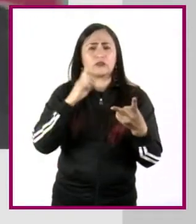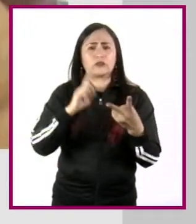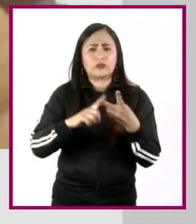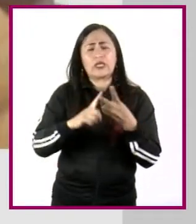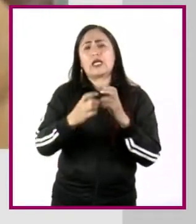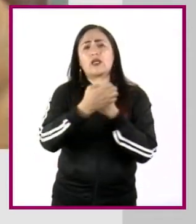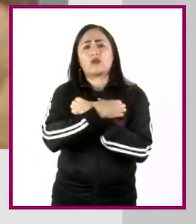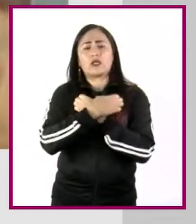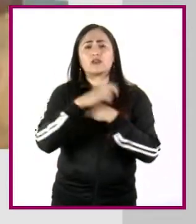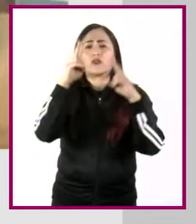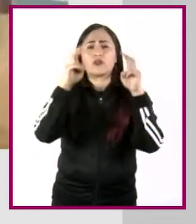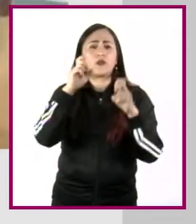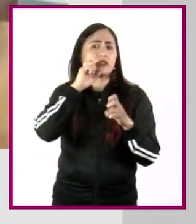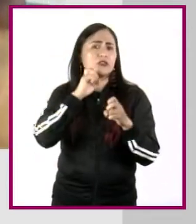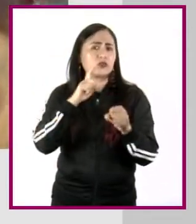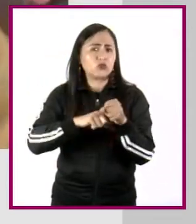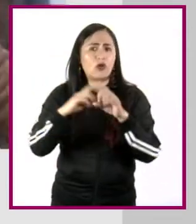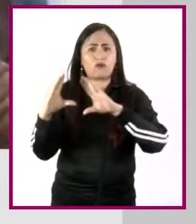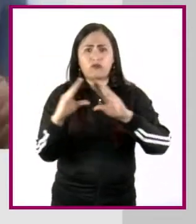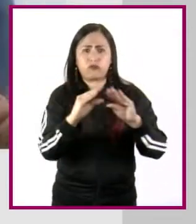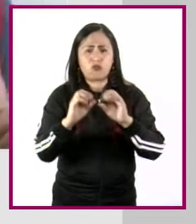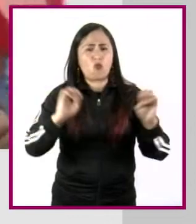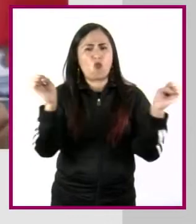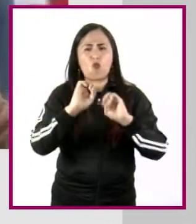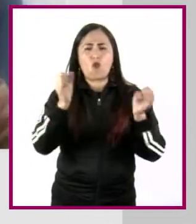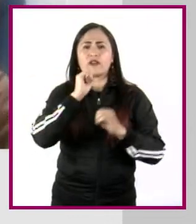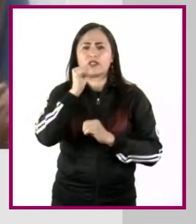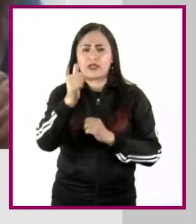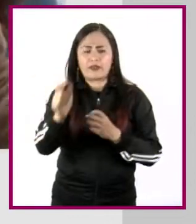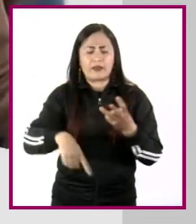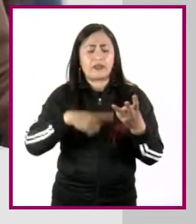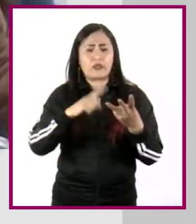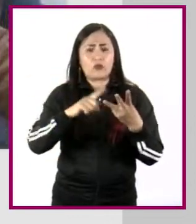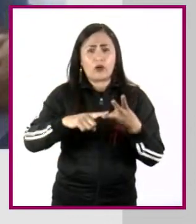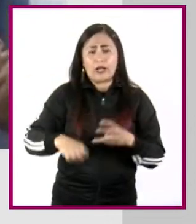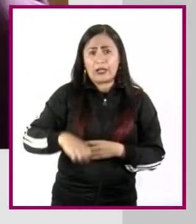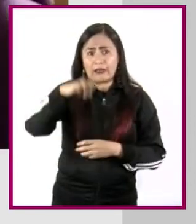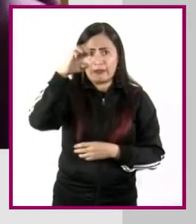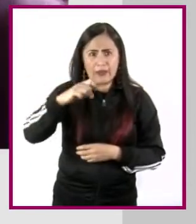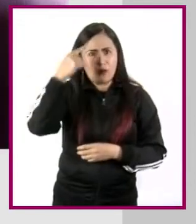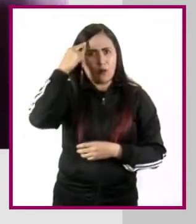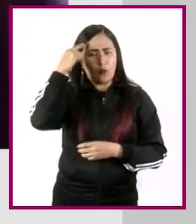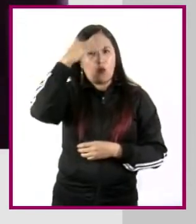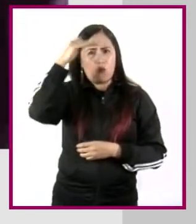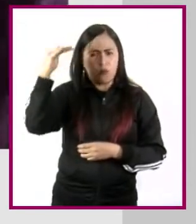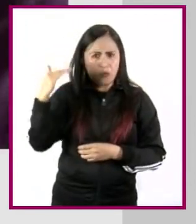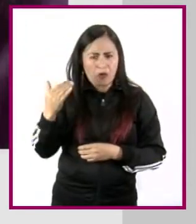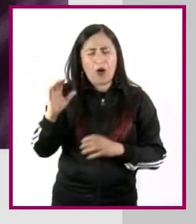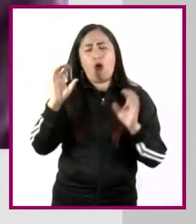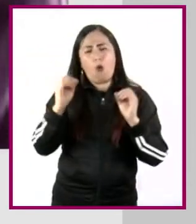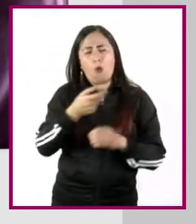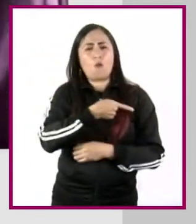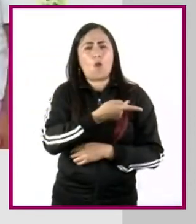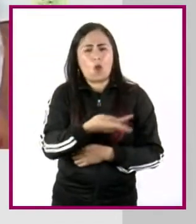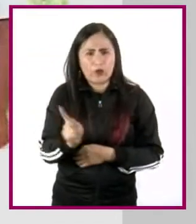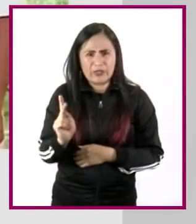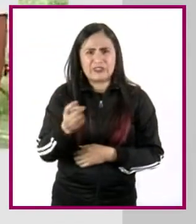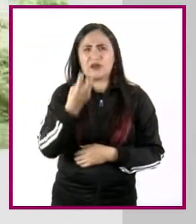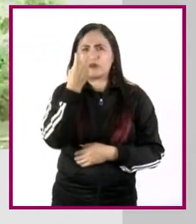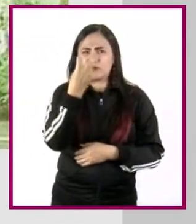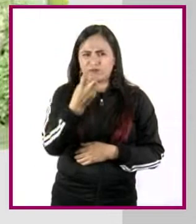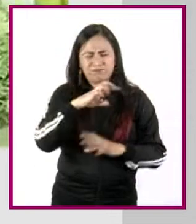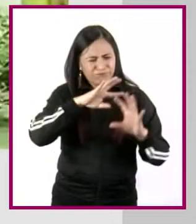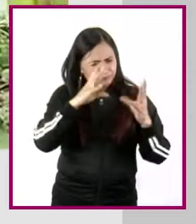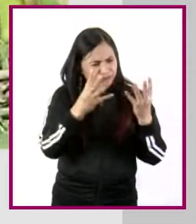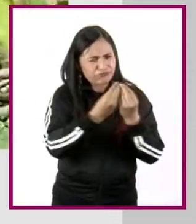educación sexual, la información sexual poco pertinente para la edad o grado de madurez y la pobreza como factor en el cual se